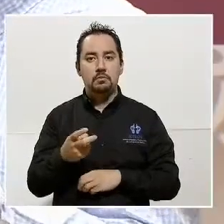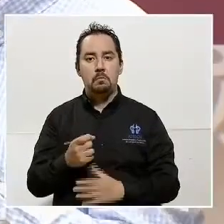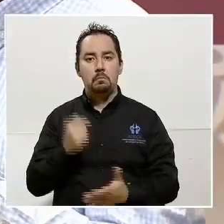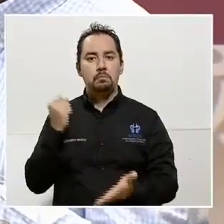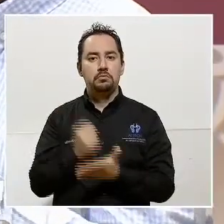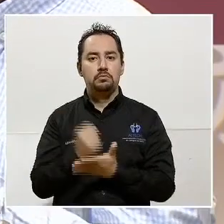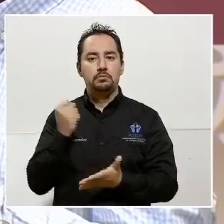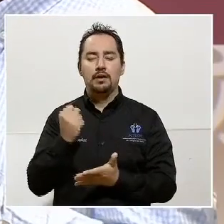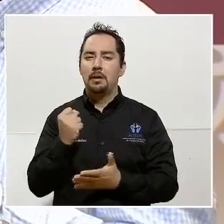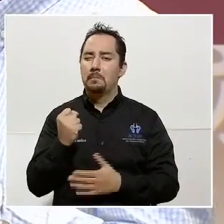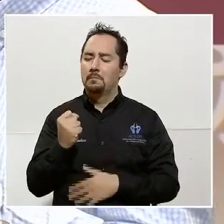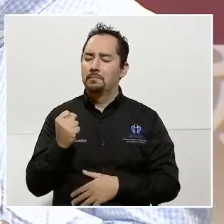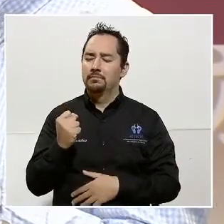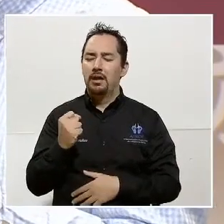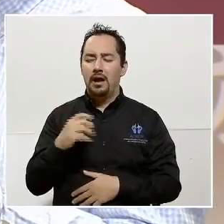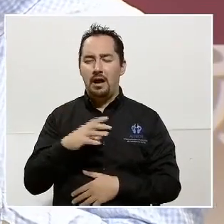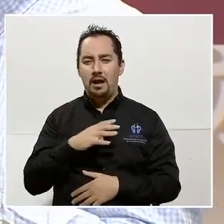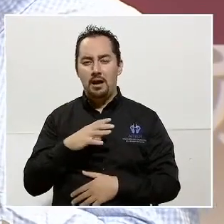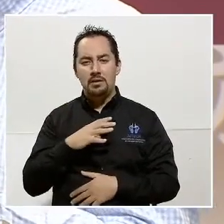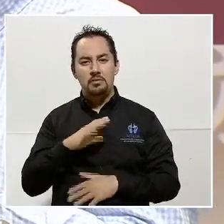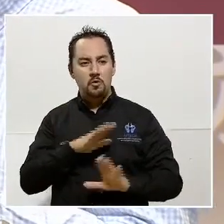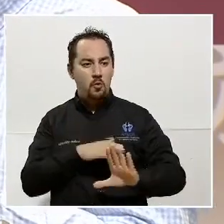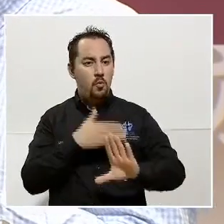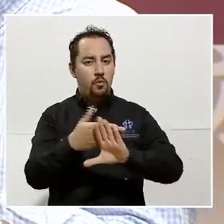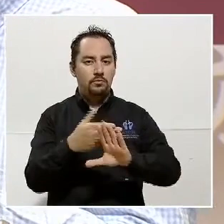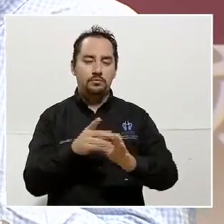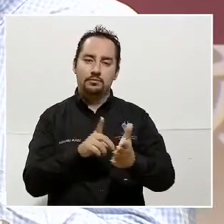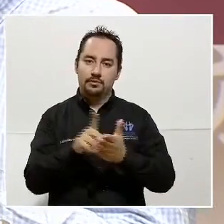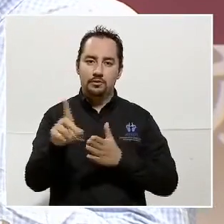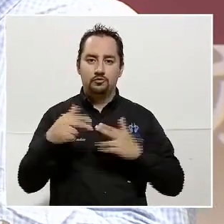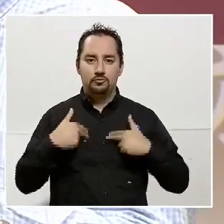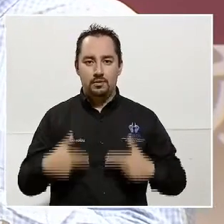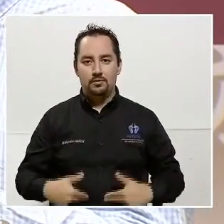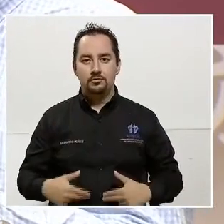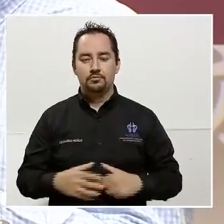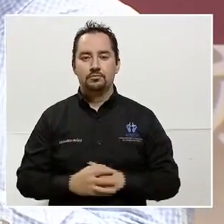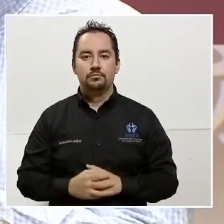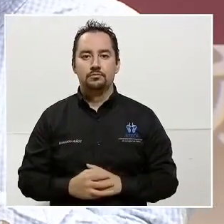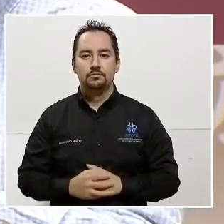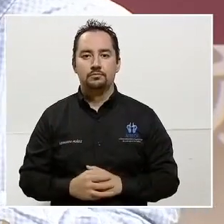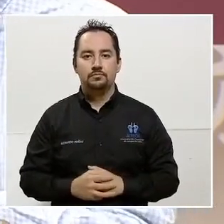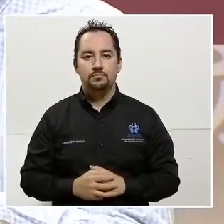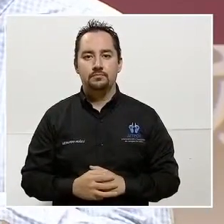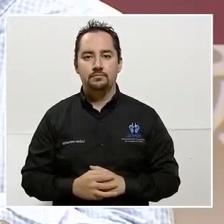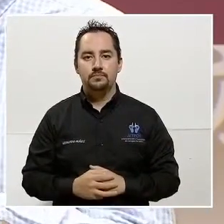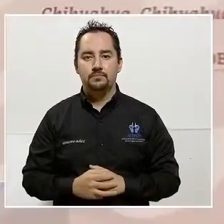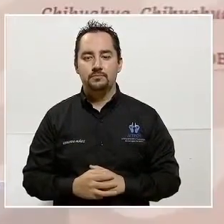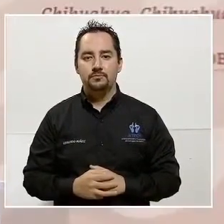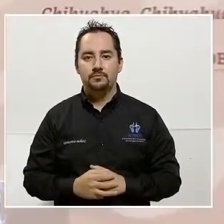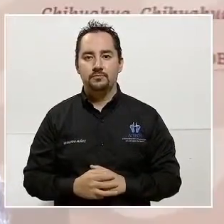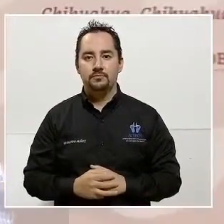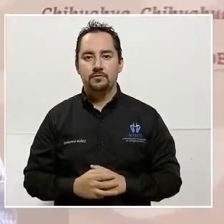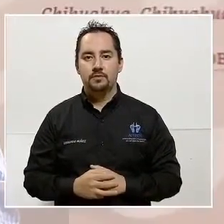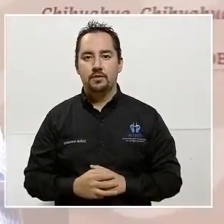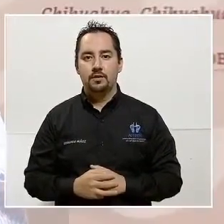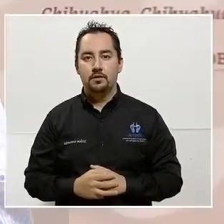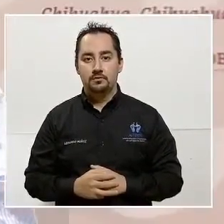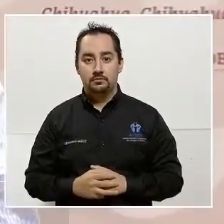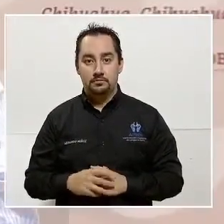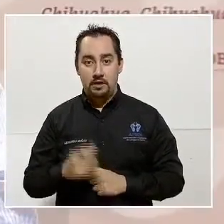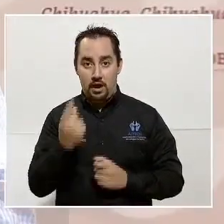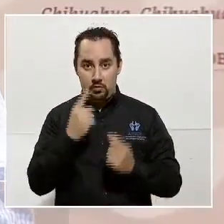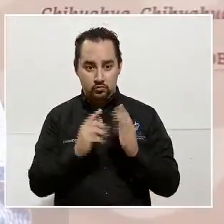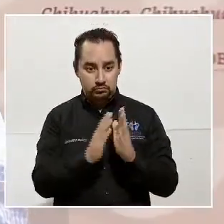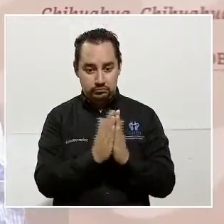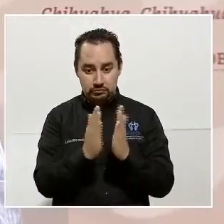avalado graves violaciones a los derechos humanos. El acceso a los archivos, algunos de